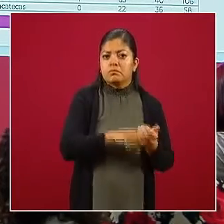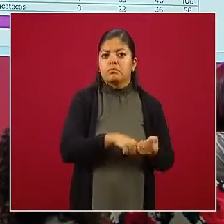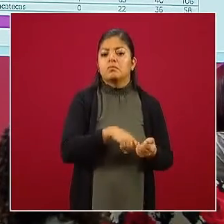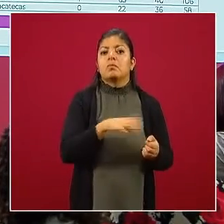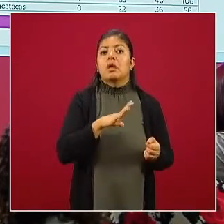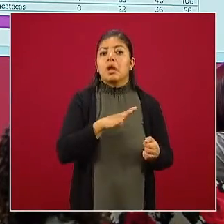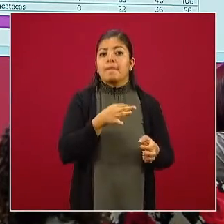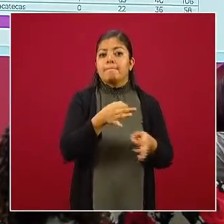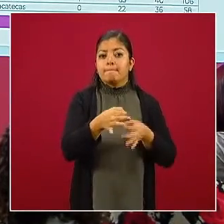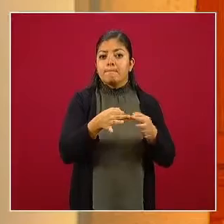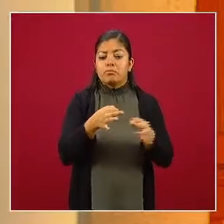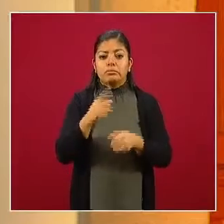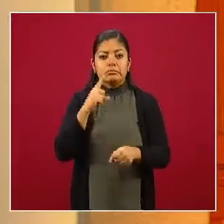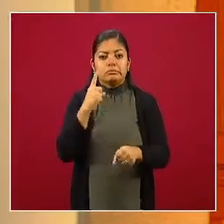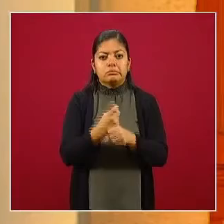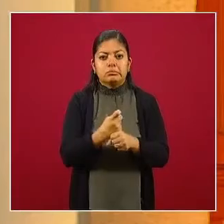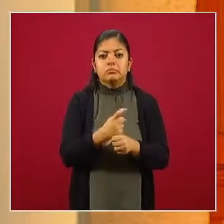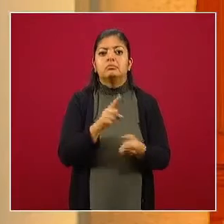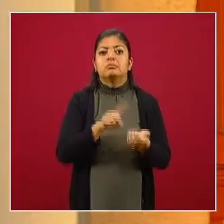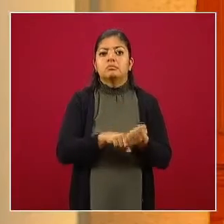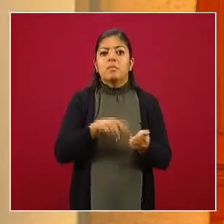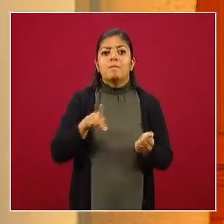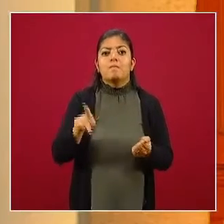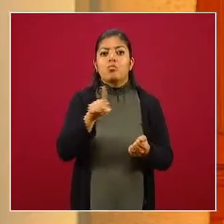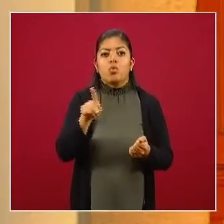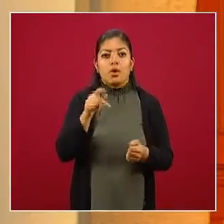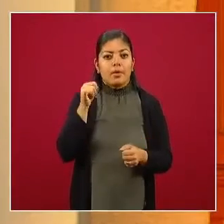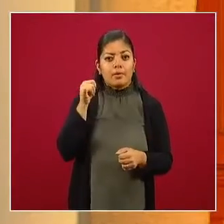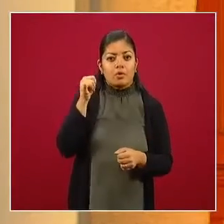municipios principalmente en zonas rurales,